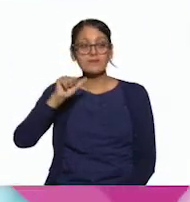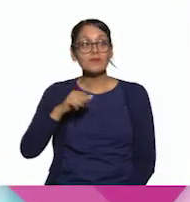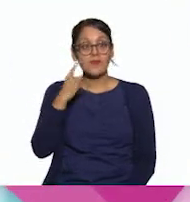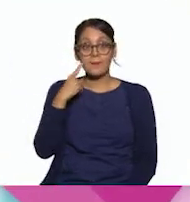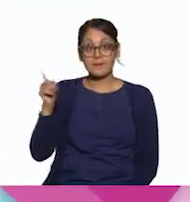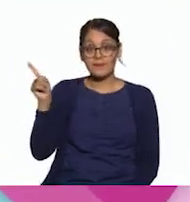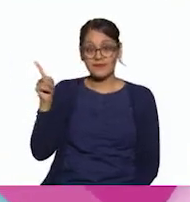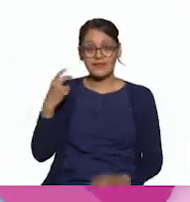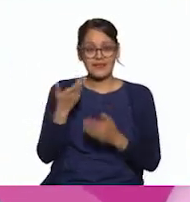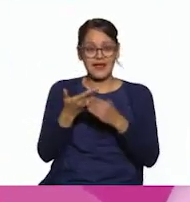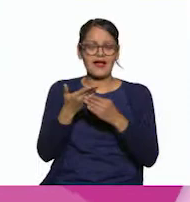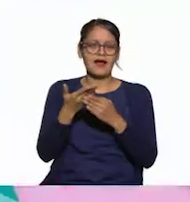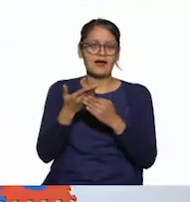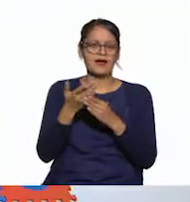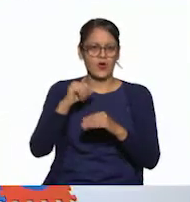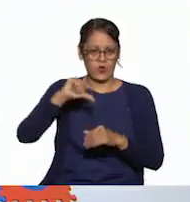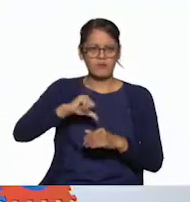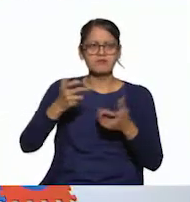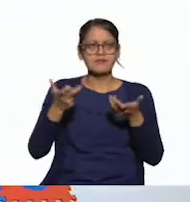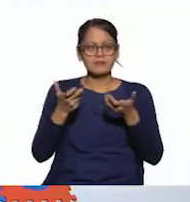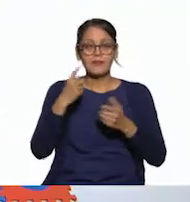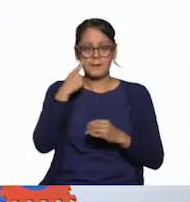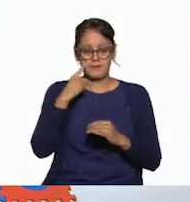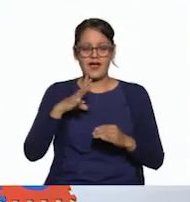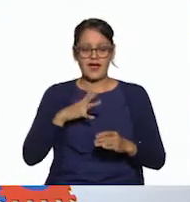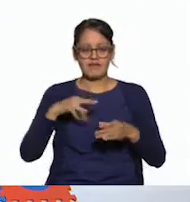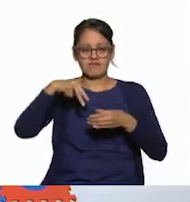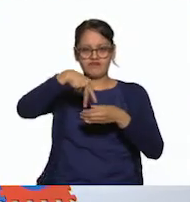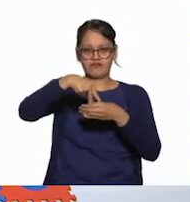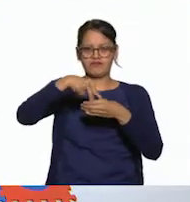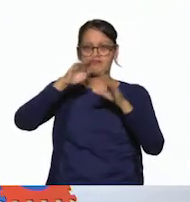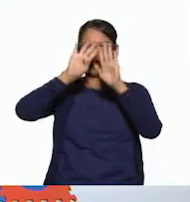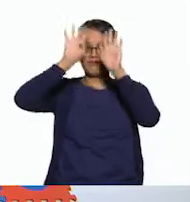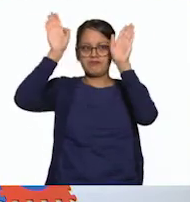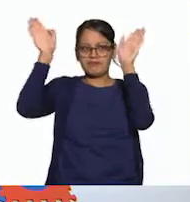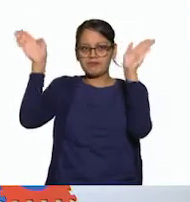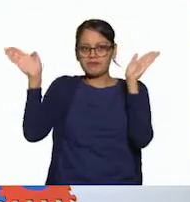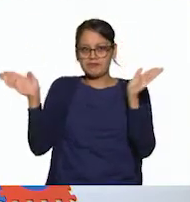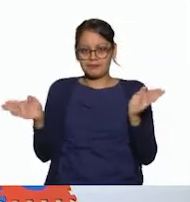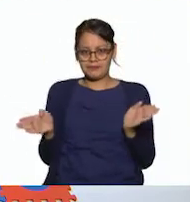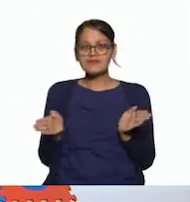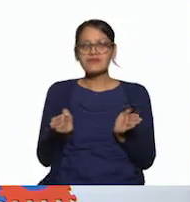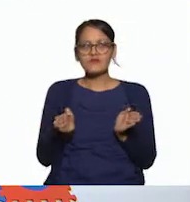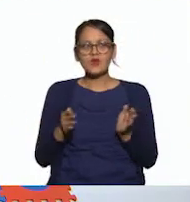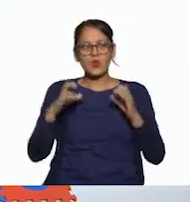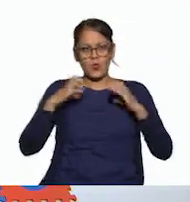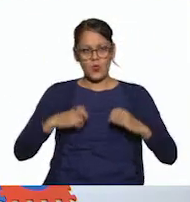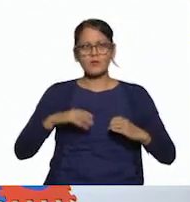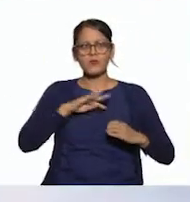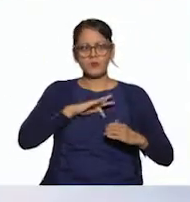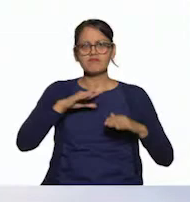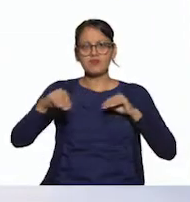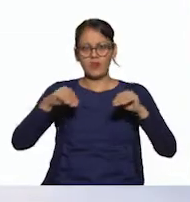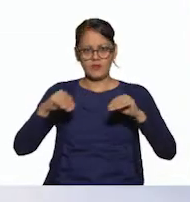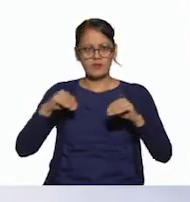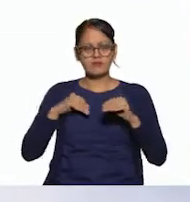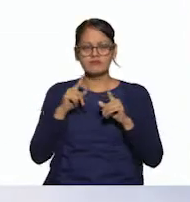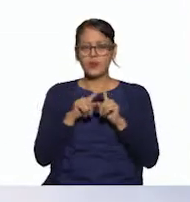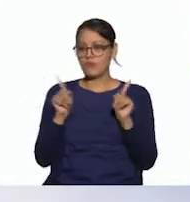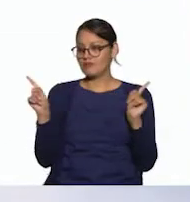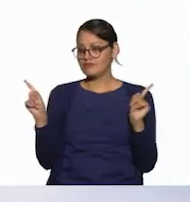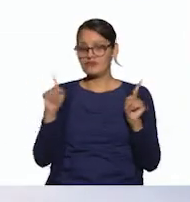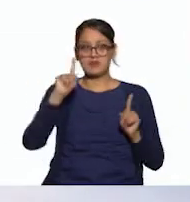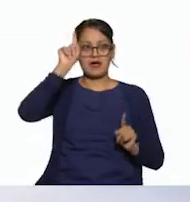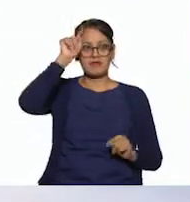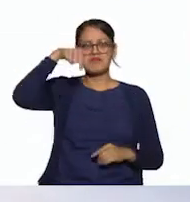lo que vamos a realizar el día de hoy. Pues tenemos muchas posibilidades con nuestro cuerpo, de cada una de nuestras extremidades.